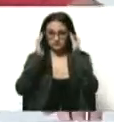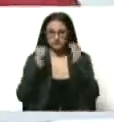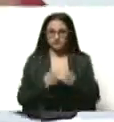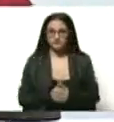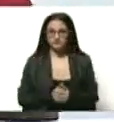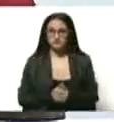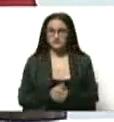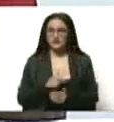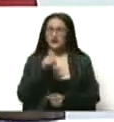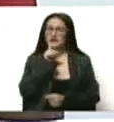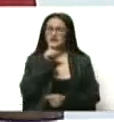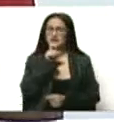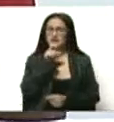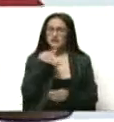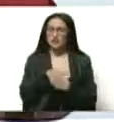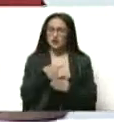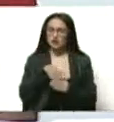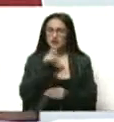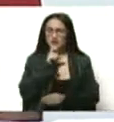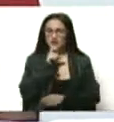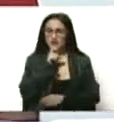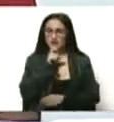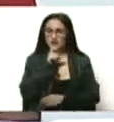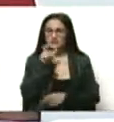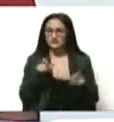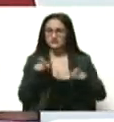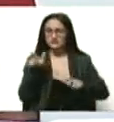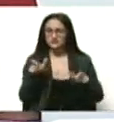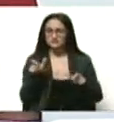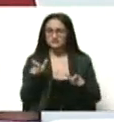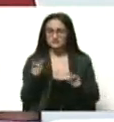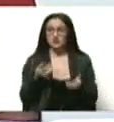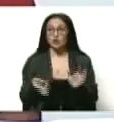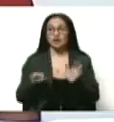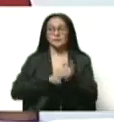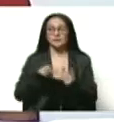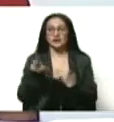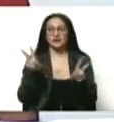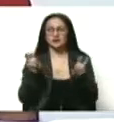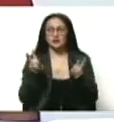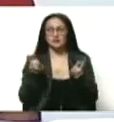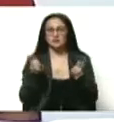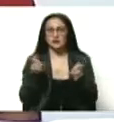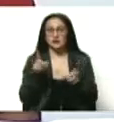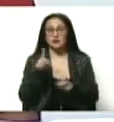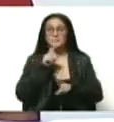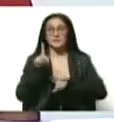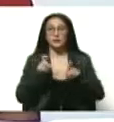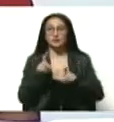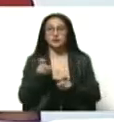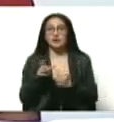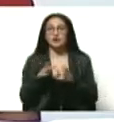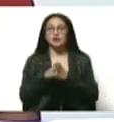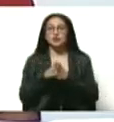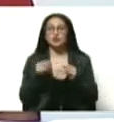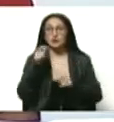¿Quiénes votan? Vamos a repetir este tema porque es una de las preguntas. ¿Quiénes votan? Todos los que